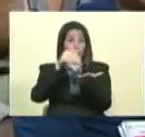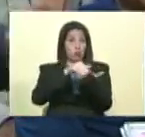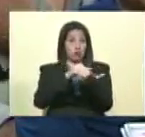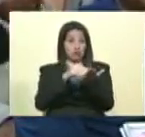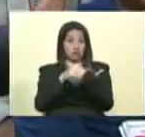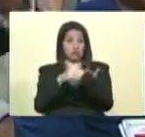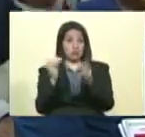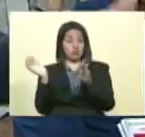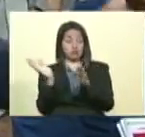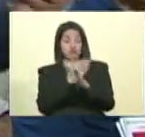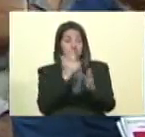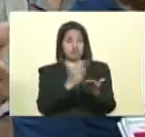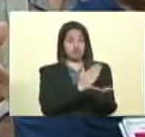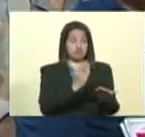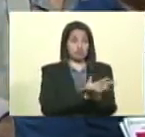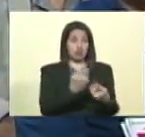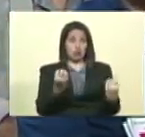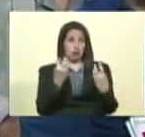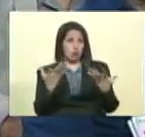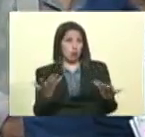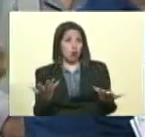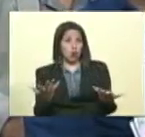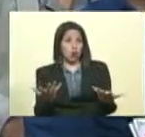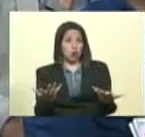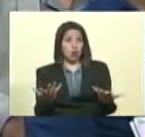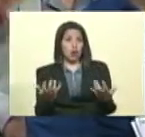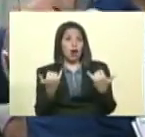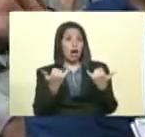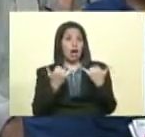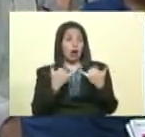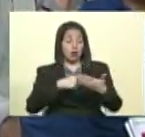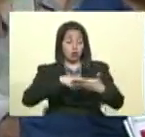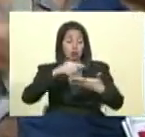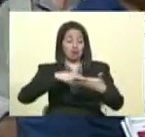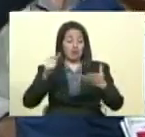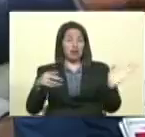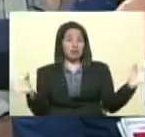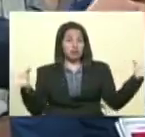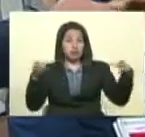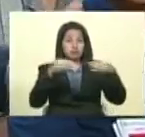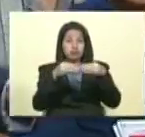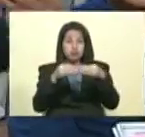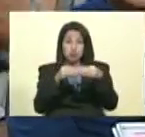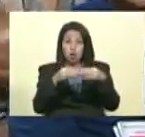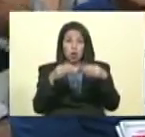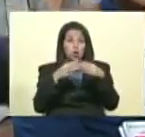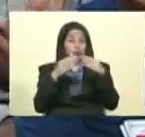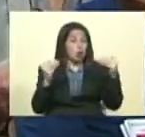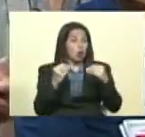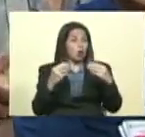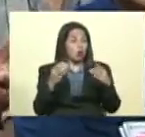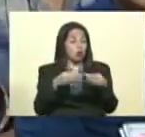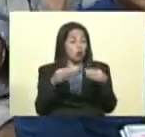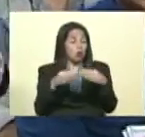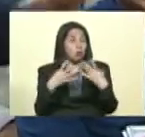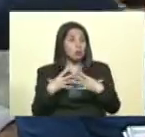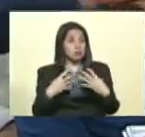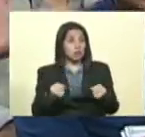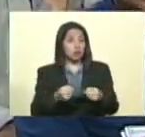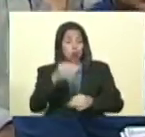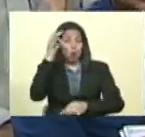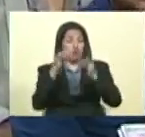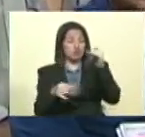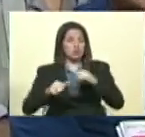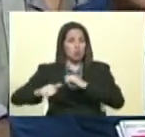República. Nosotros con esta acción unitaria, de este contrato unitario, de unificar el sector, estamos haciendo justicia por igual